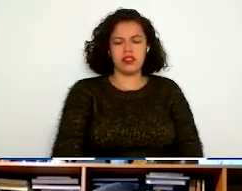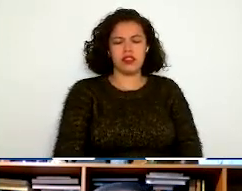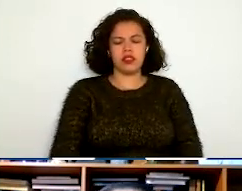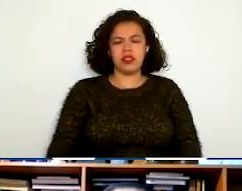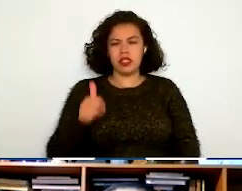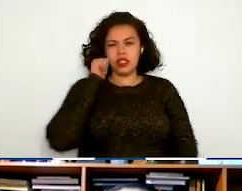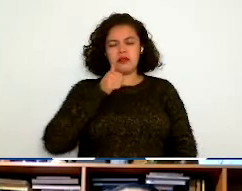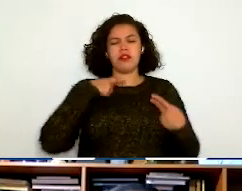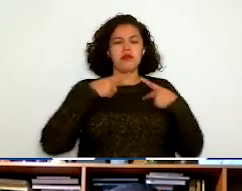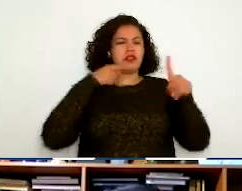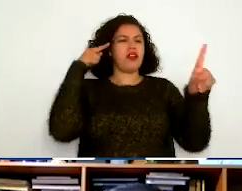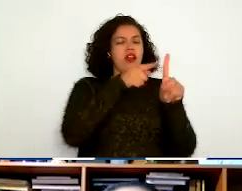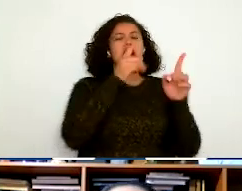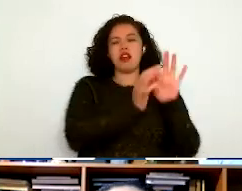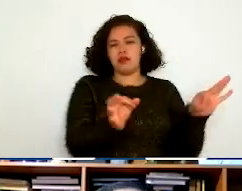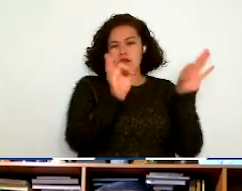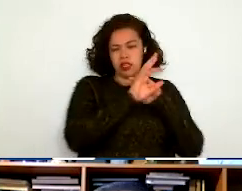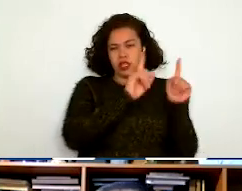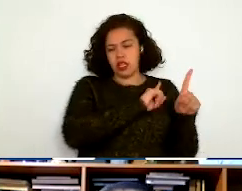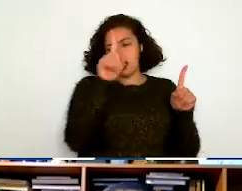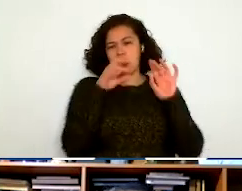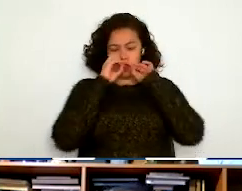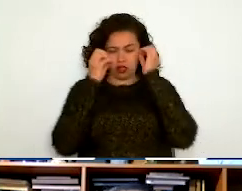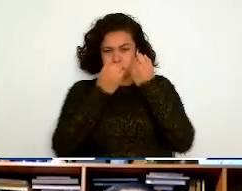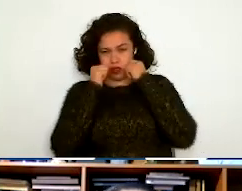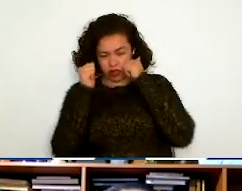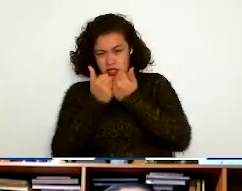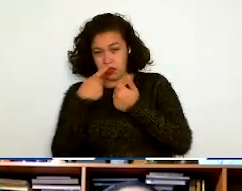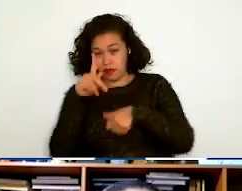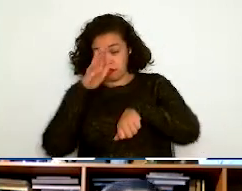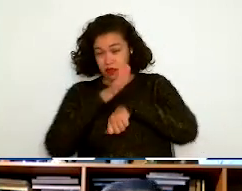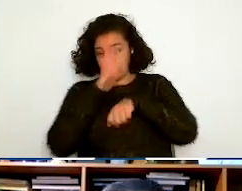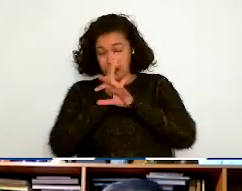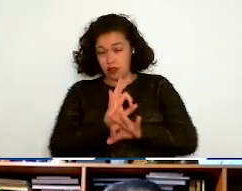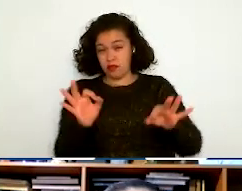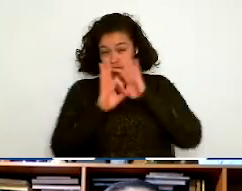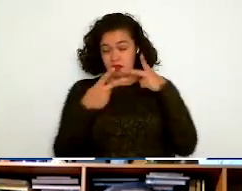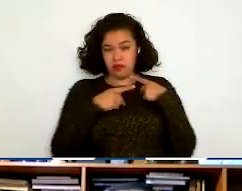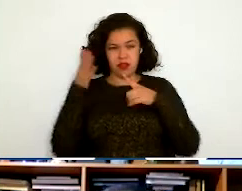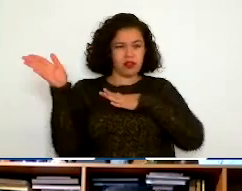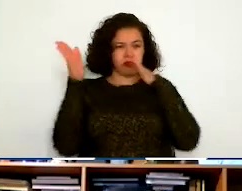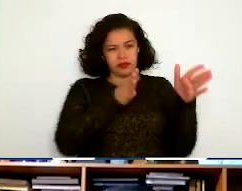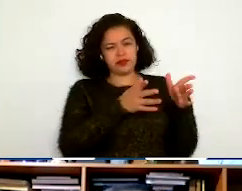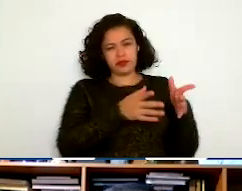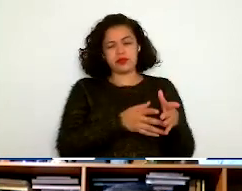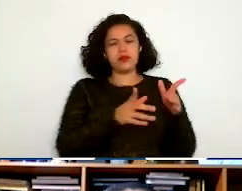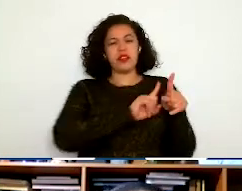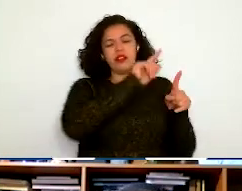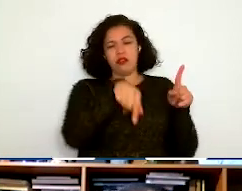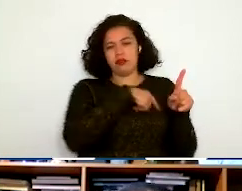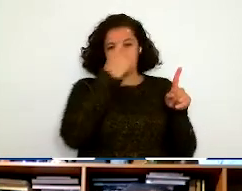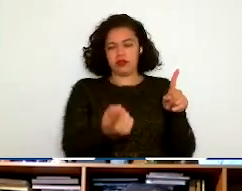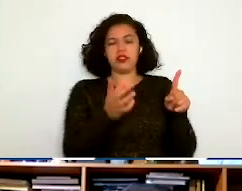persona, hacia la organización y a la sociedad, pero como punto principal es la persona. Y al lado, pues, tenemos